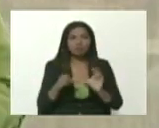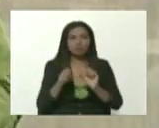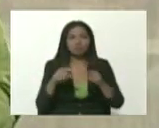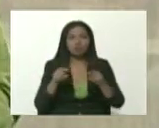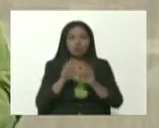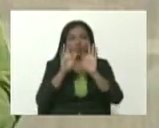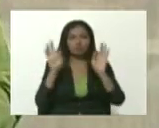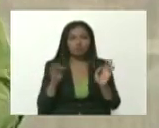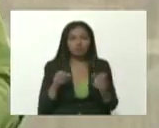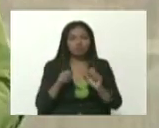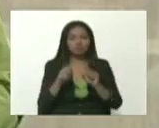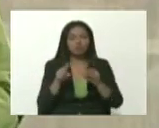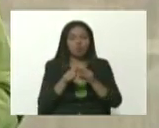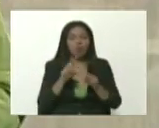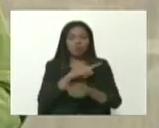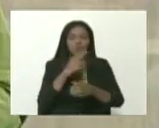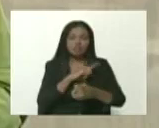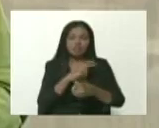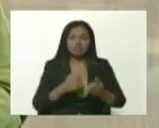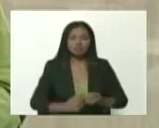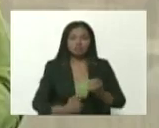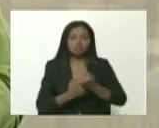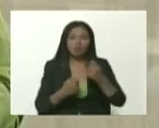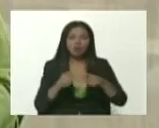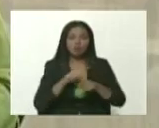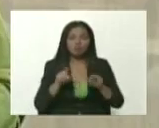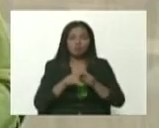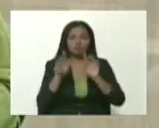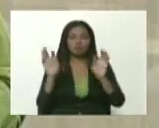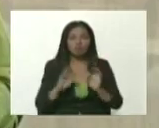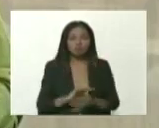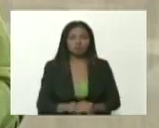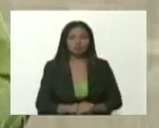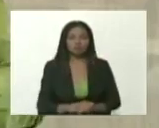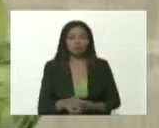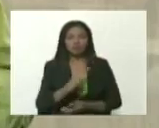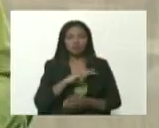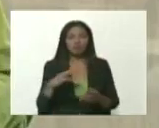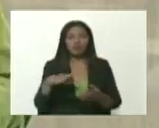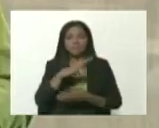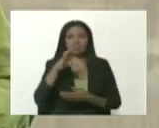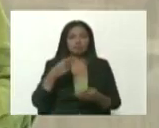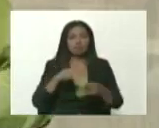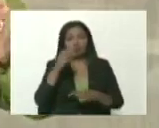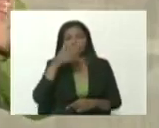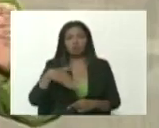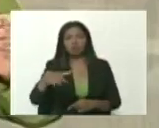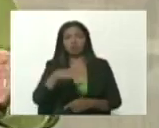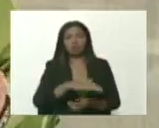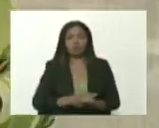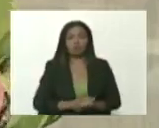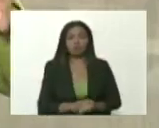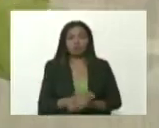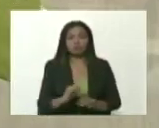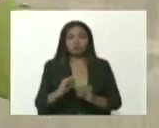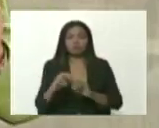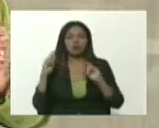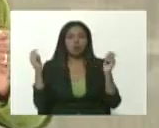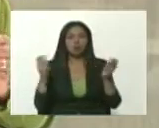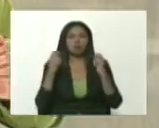siempre, fortaleciendo el poder popular, fortaleciendo el poder espiritual de un pueblo. Esta jornada ha